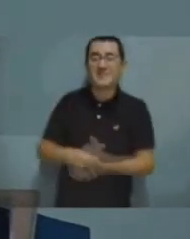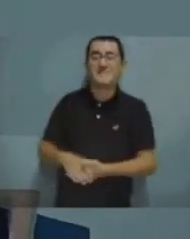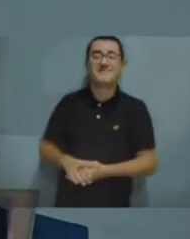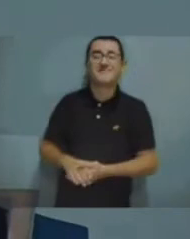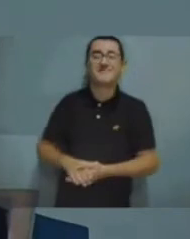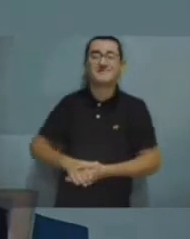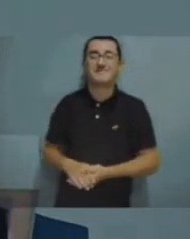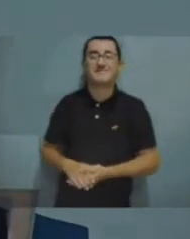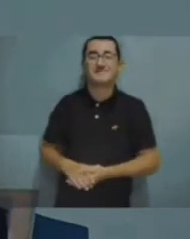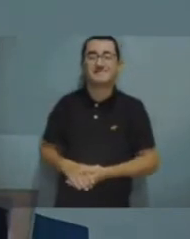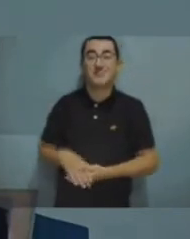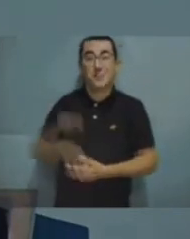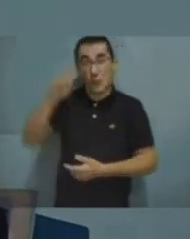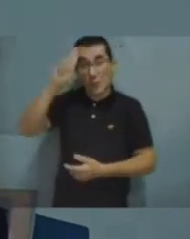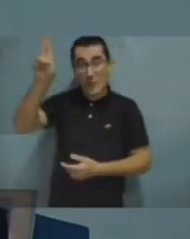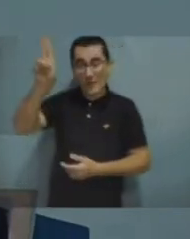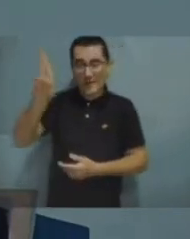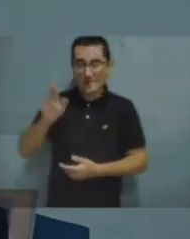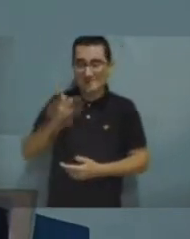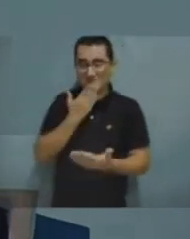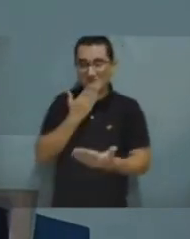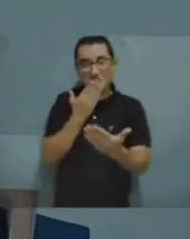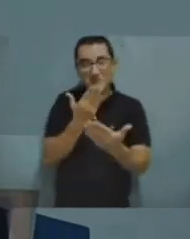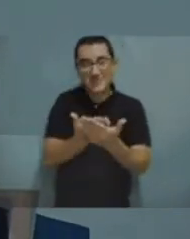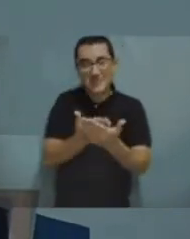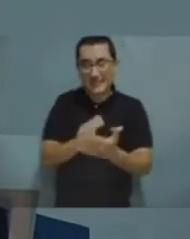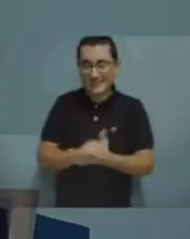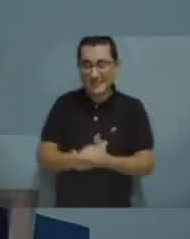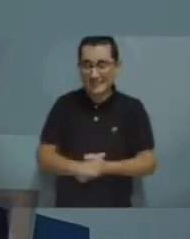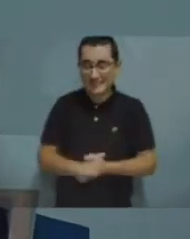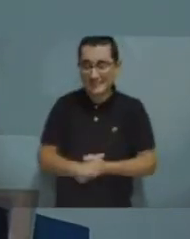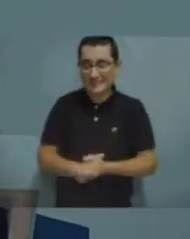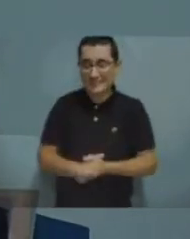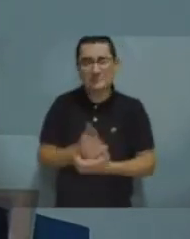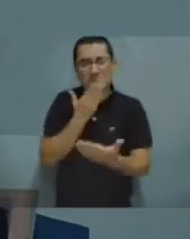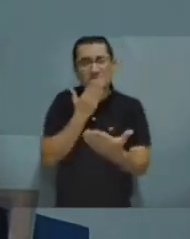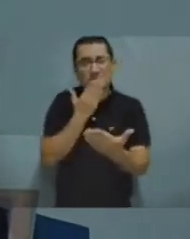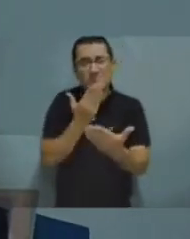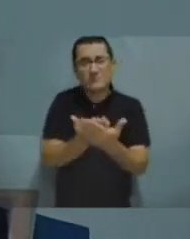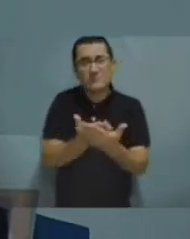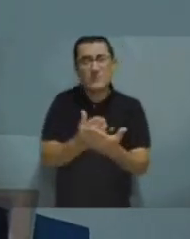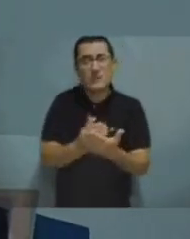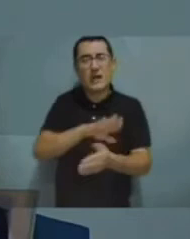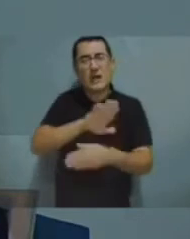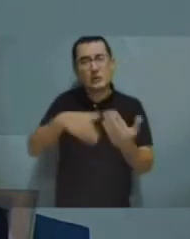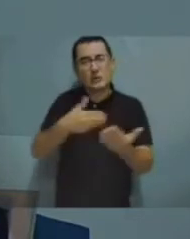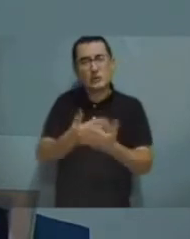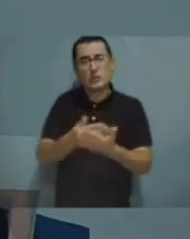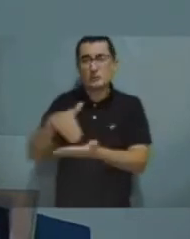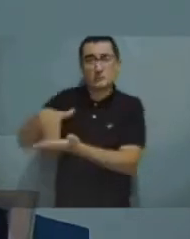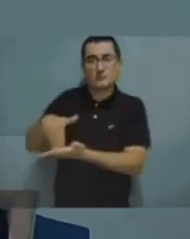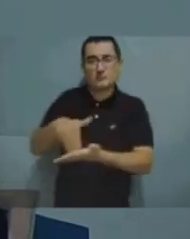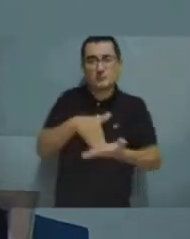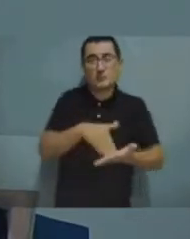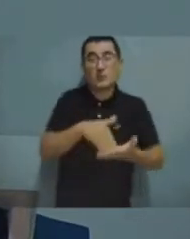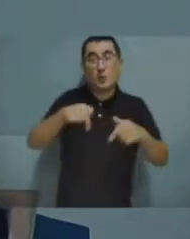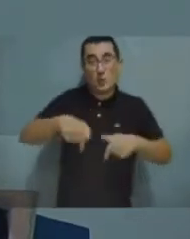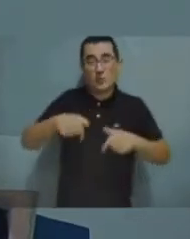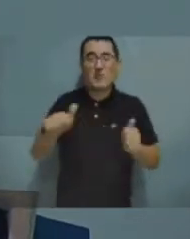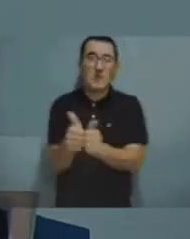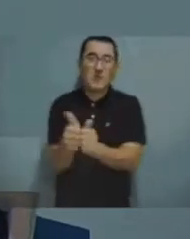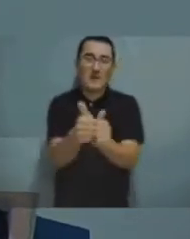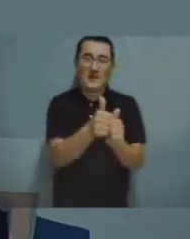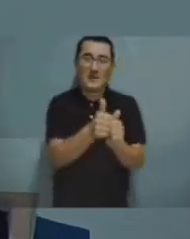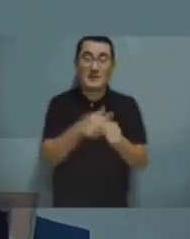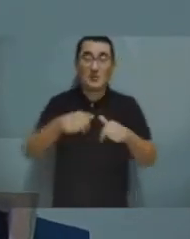Hola, muchas gracias, Diana, y también muchas gracias a todos los panelistas que nos acompañan el día de hoy. En particular,